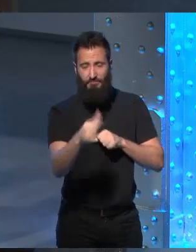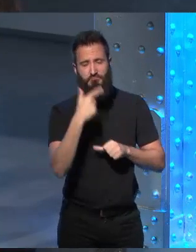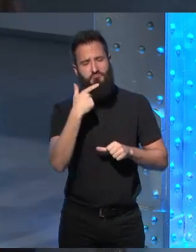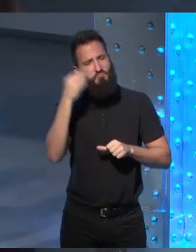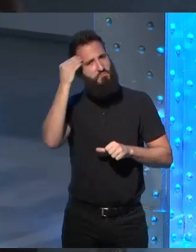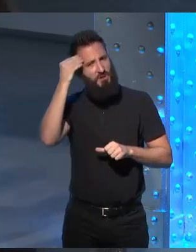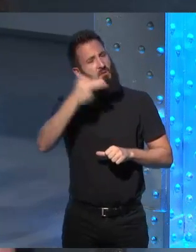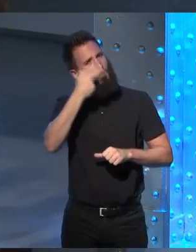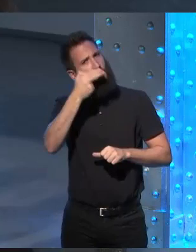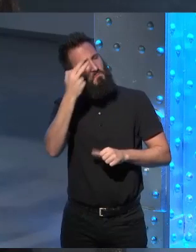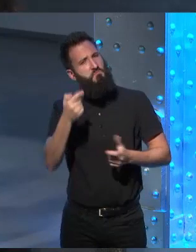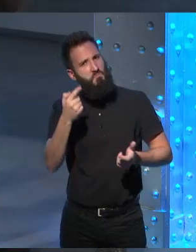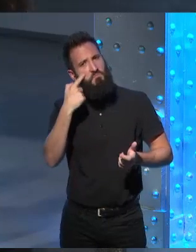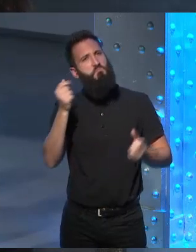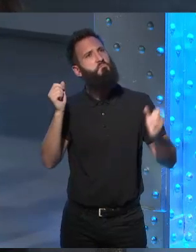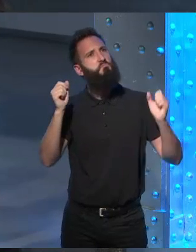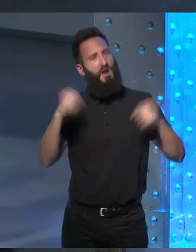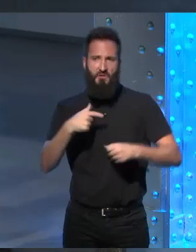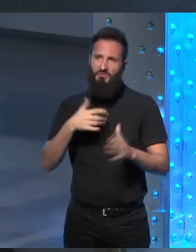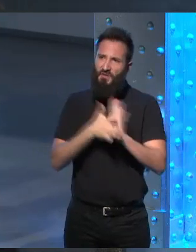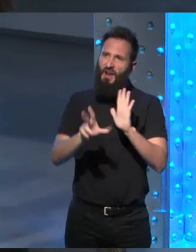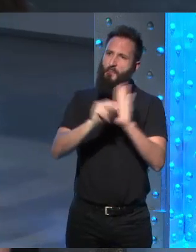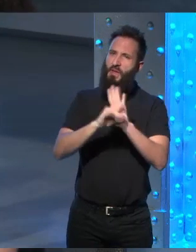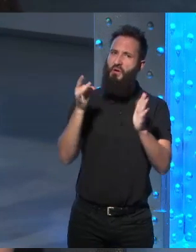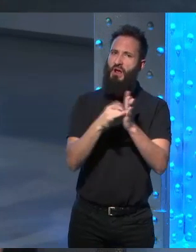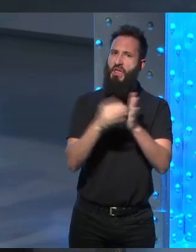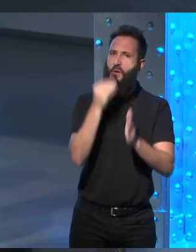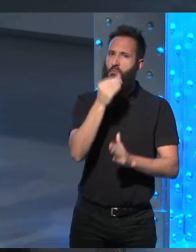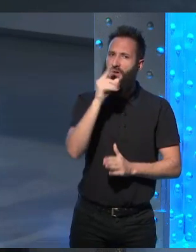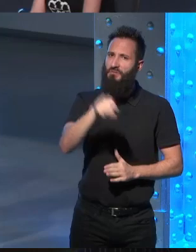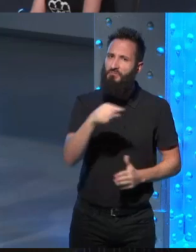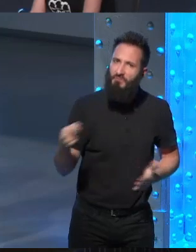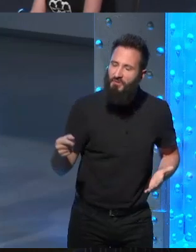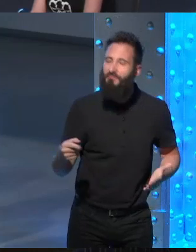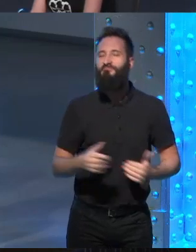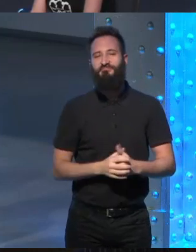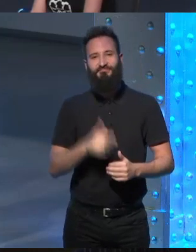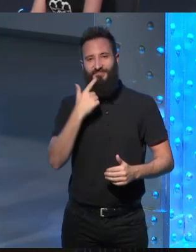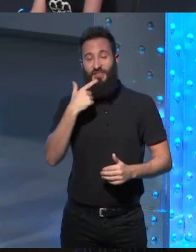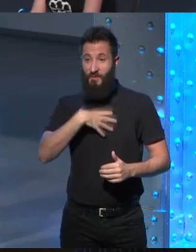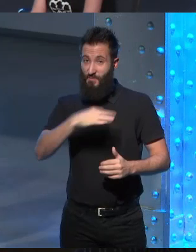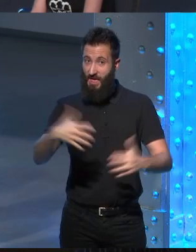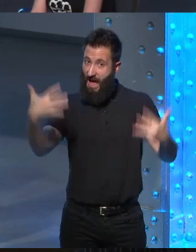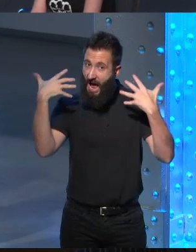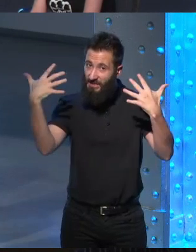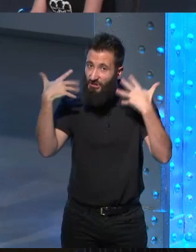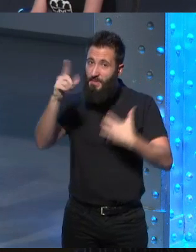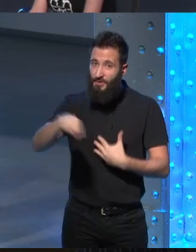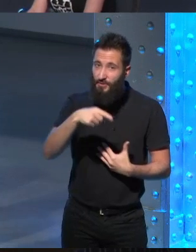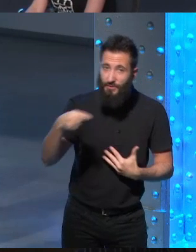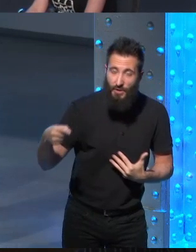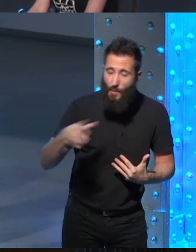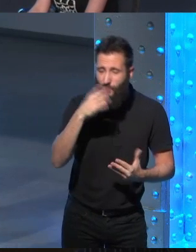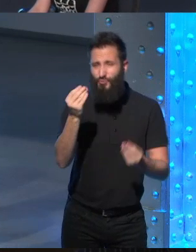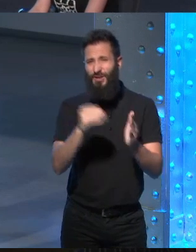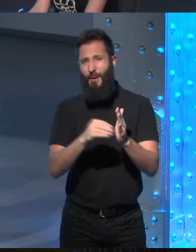bueno, pues algo bueno tengo que estar haciendo, ¿no? Ah, claro. Oye, ¿alguna vez te han pedido asesoramiento para eso? Porque, claro, muchas veces lo que